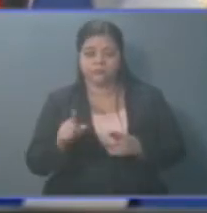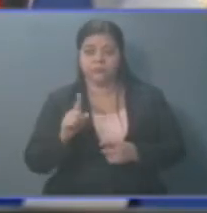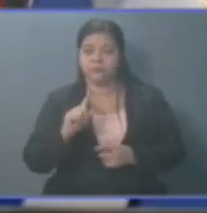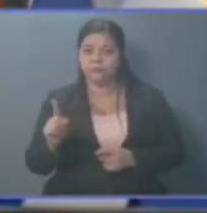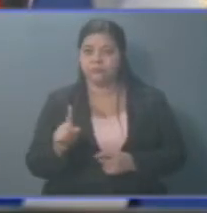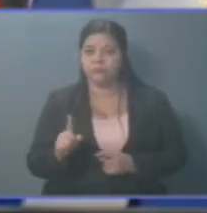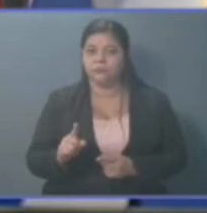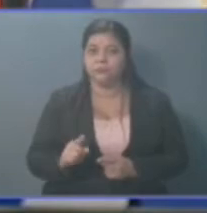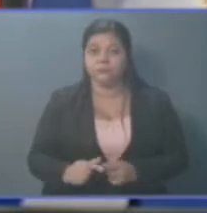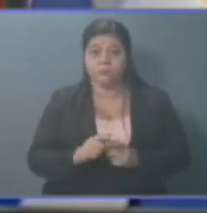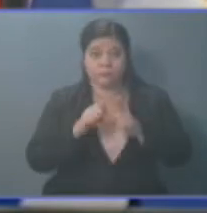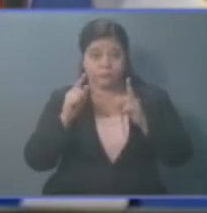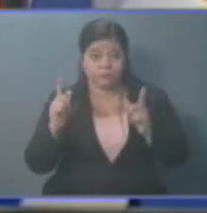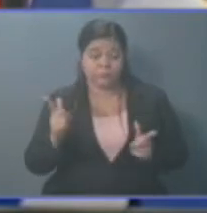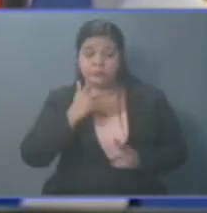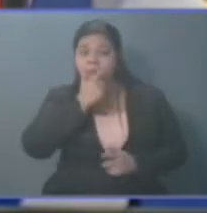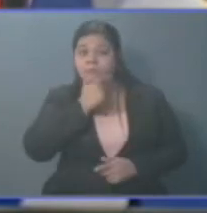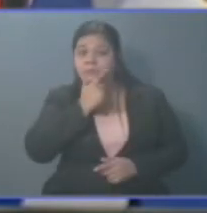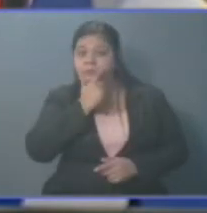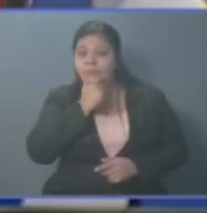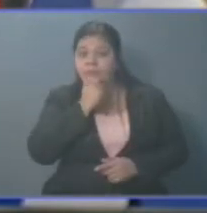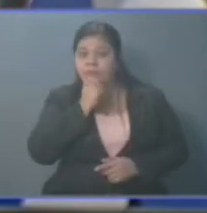una enorme interrogante.